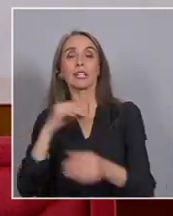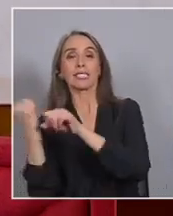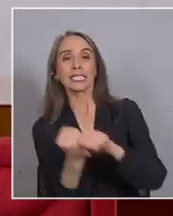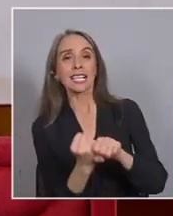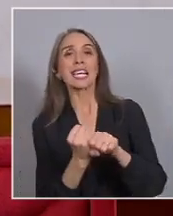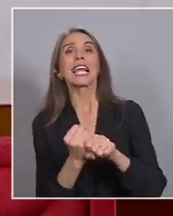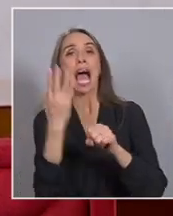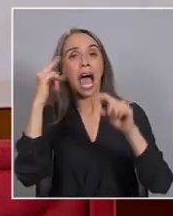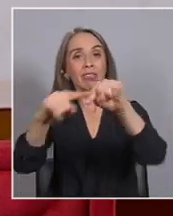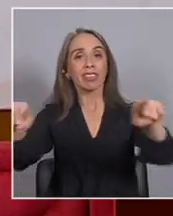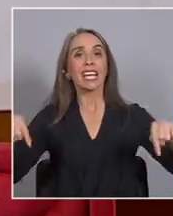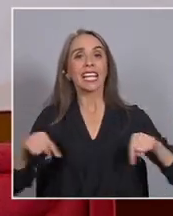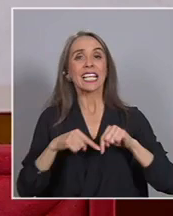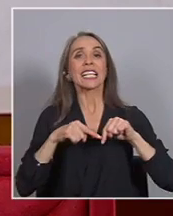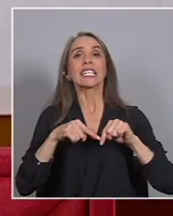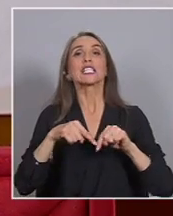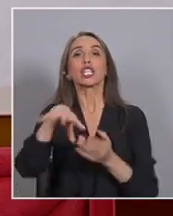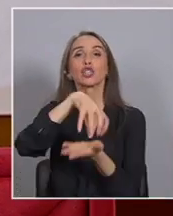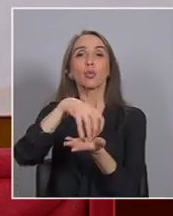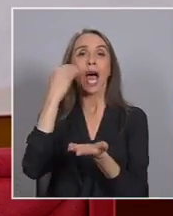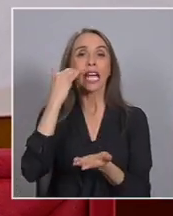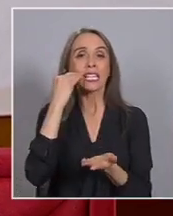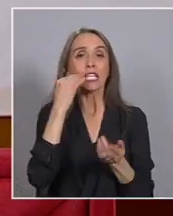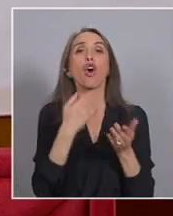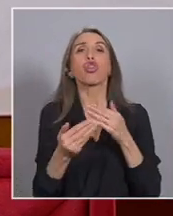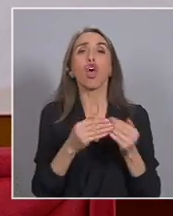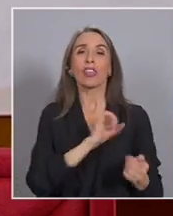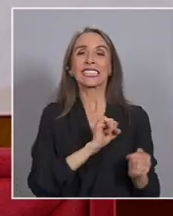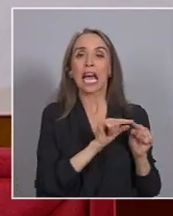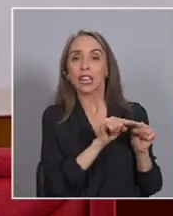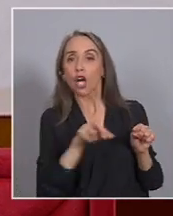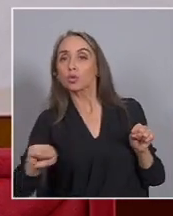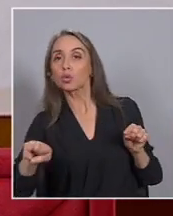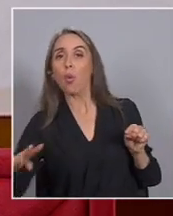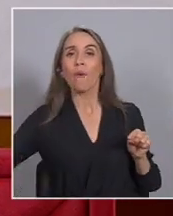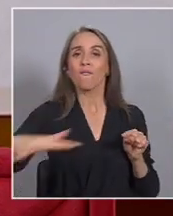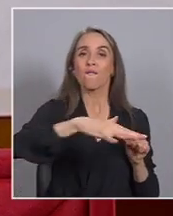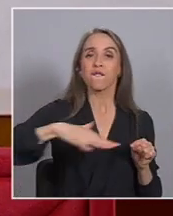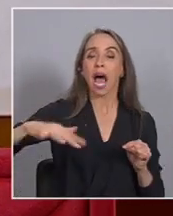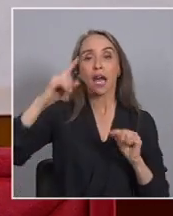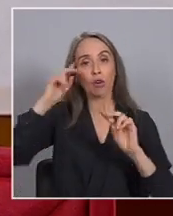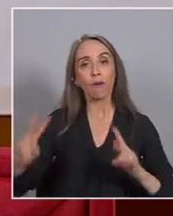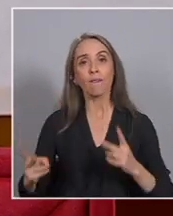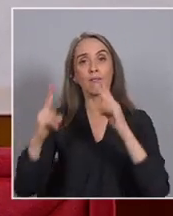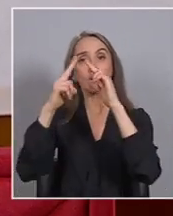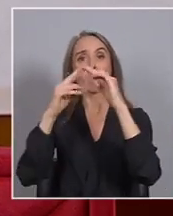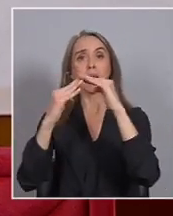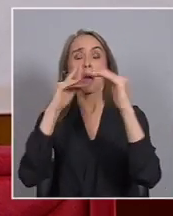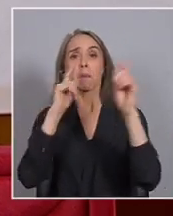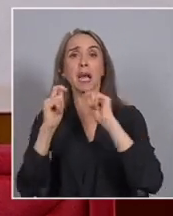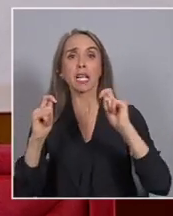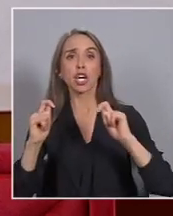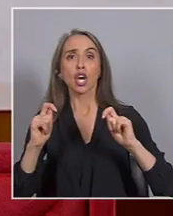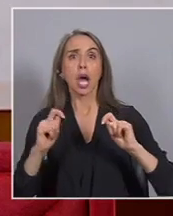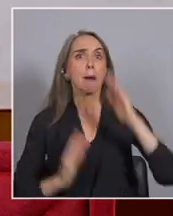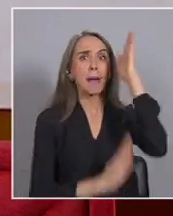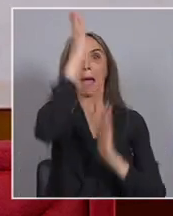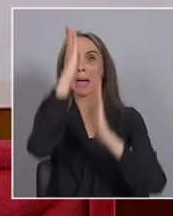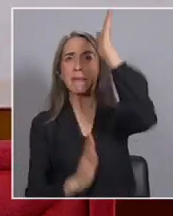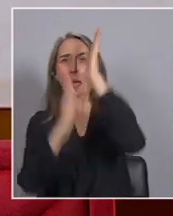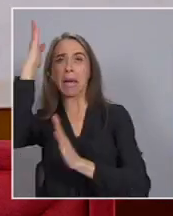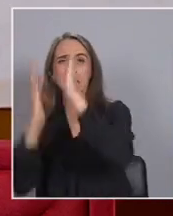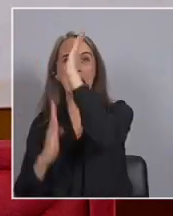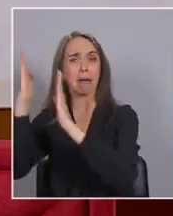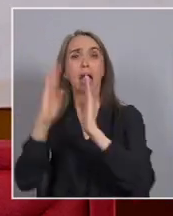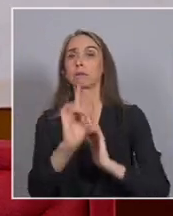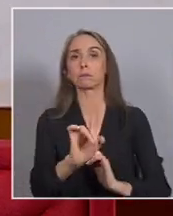de San Miguel, en el sector sur de Santiago, en lo que pretendía ser un conjunto amenazado por voracidad inmobiliaria,